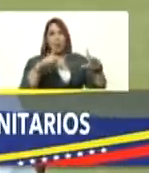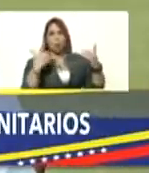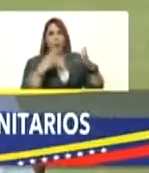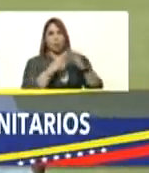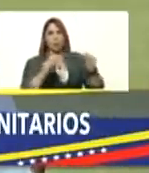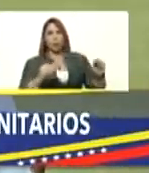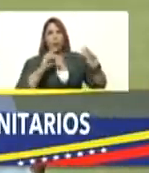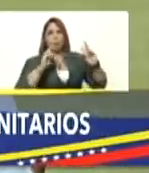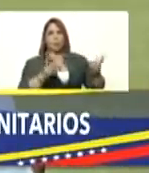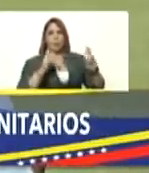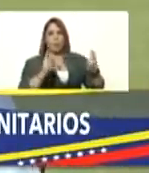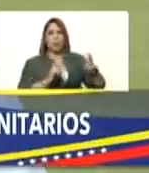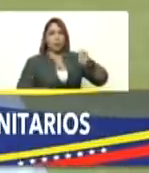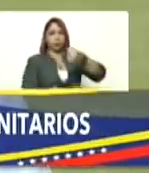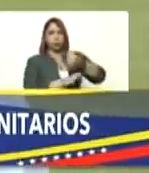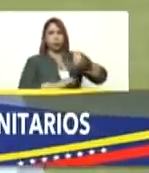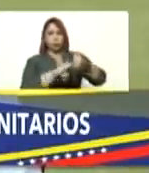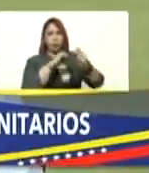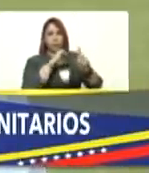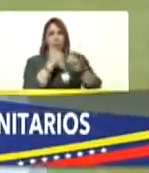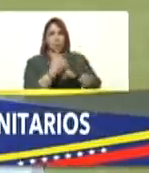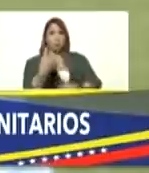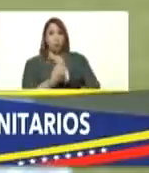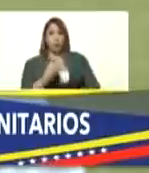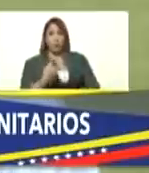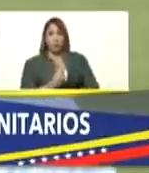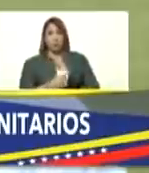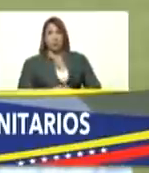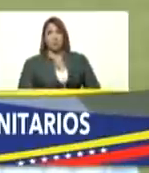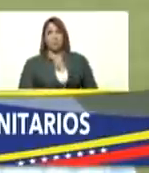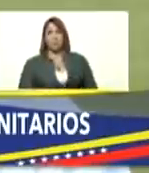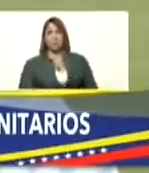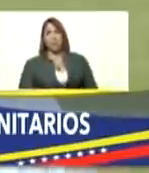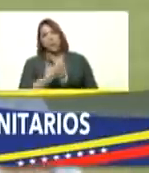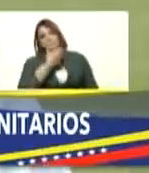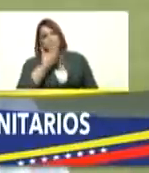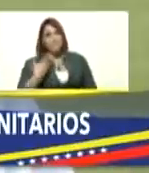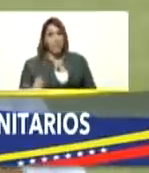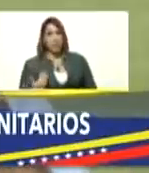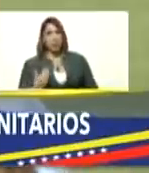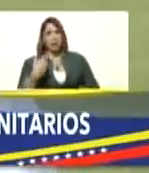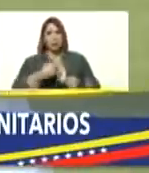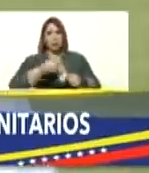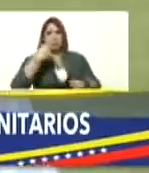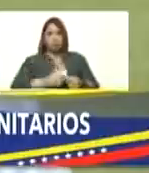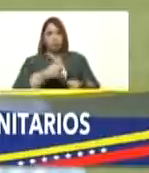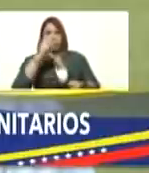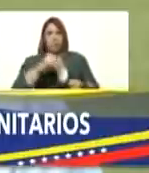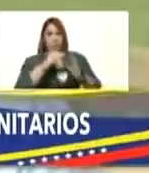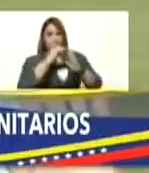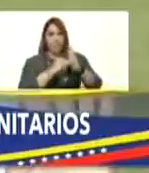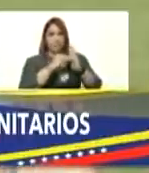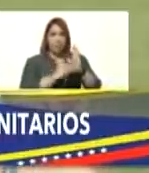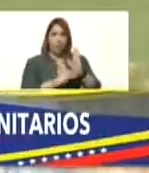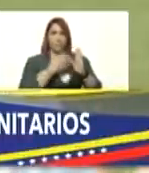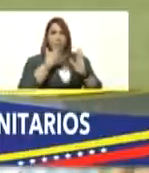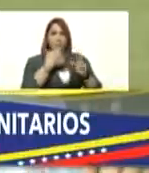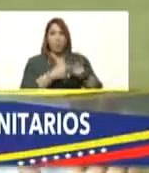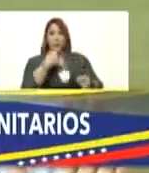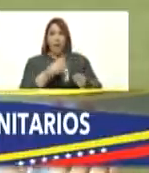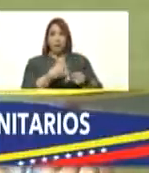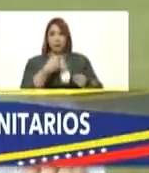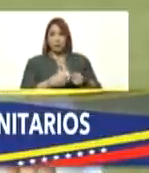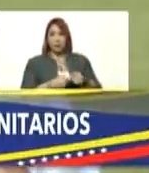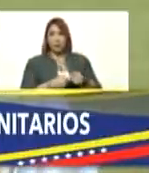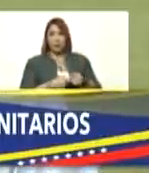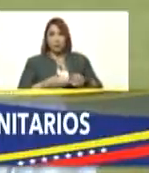la sustentabilidad ambiental. No solamente se trata de mejorar los ciclos de gas, de bajarlo. Por ejemplo, el gas, cuando